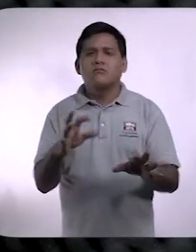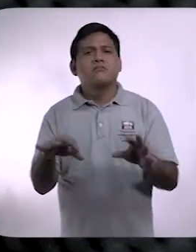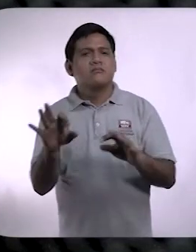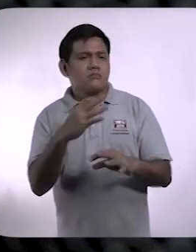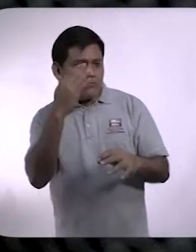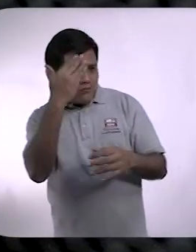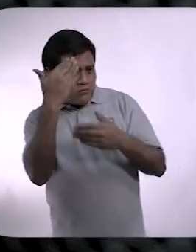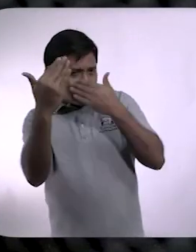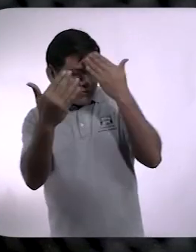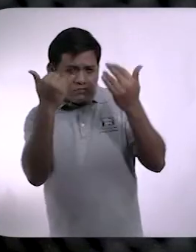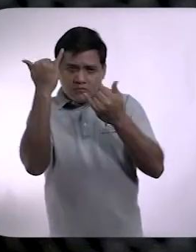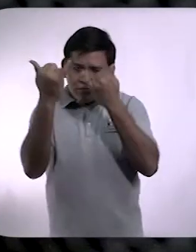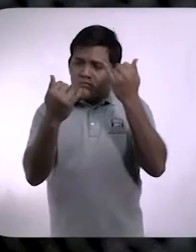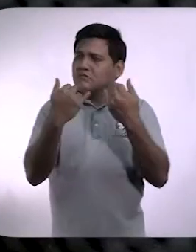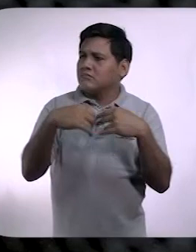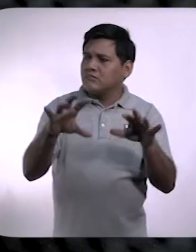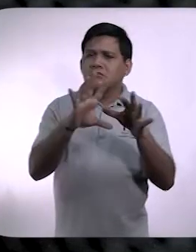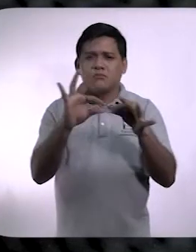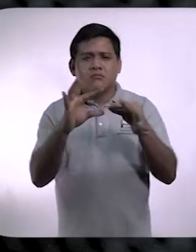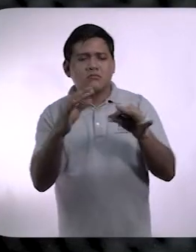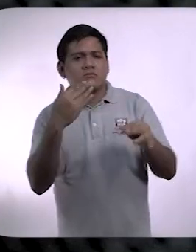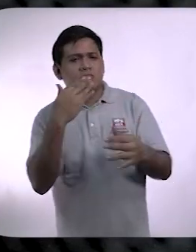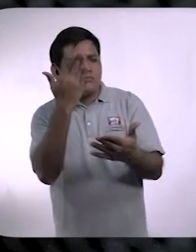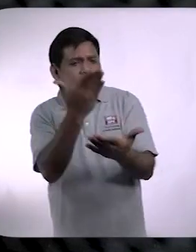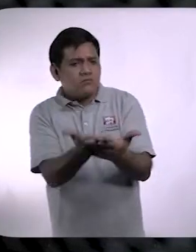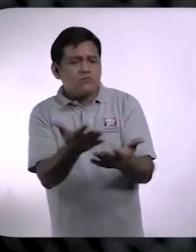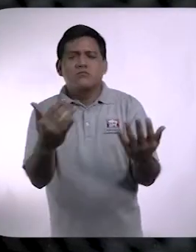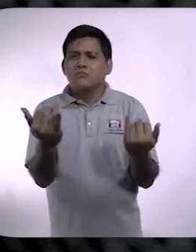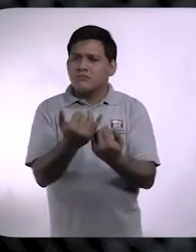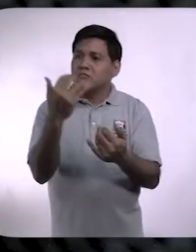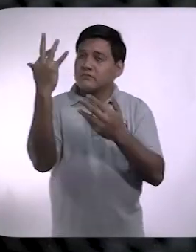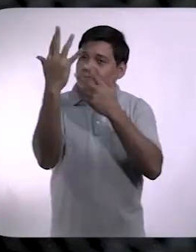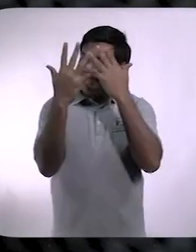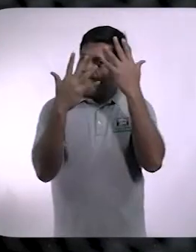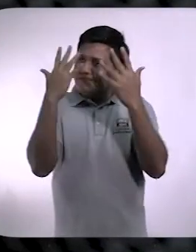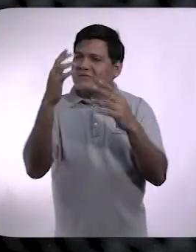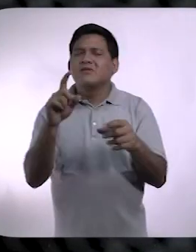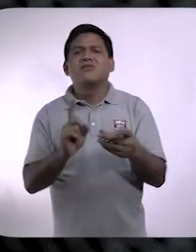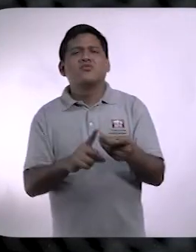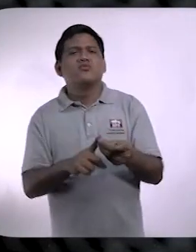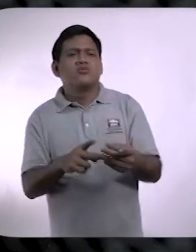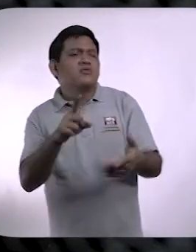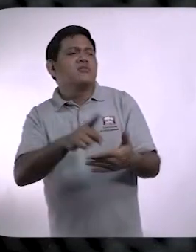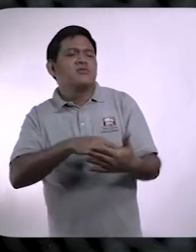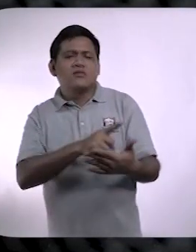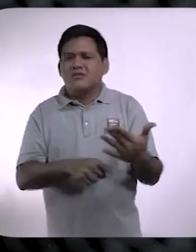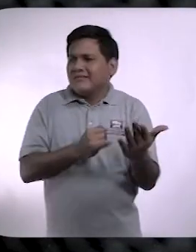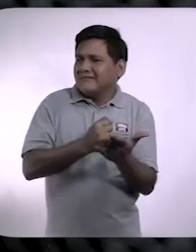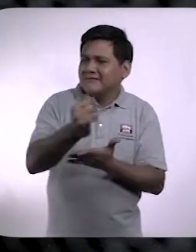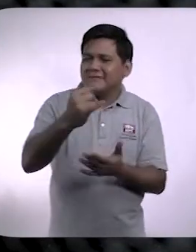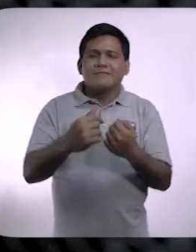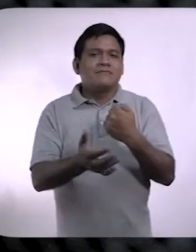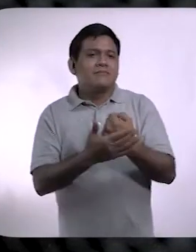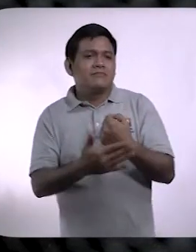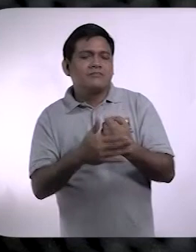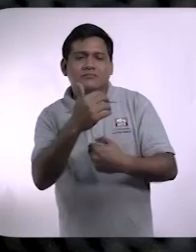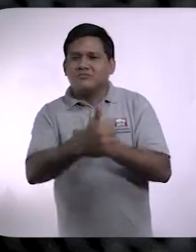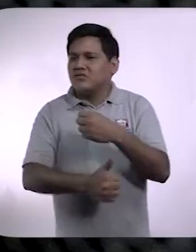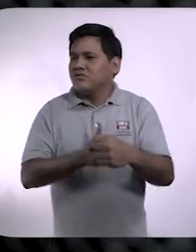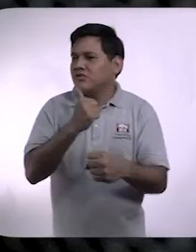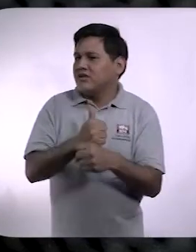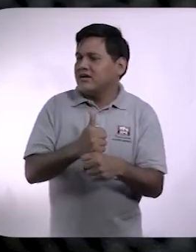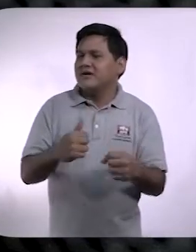propuestas, ahora vamos a reflexionar nuestro voto, vamos a reflexionar hacia dónde vamos a ir en los próximos años